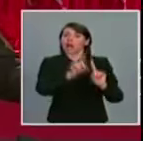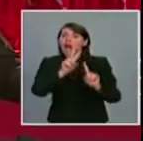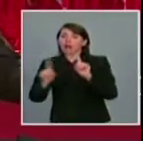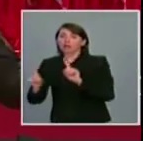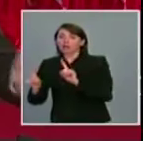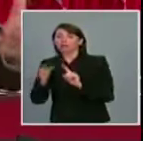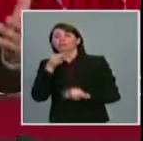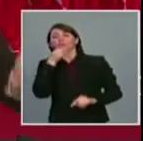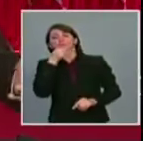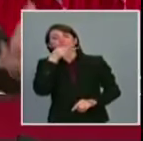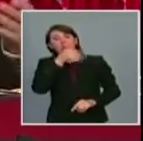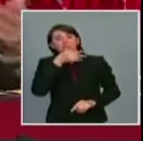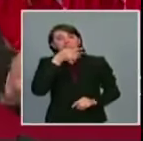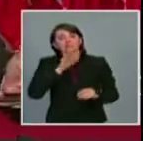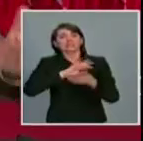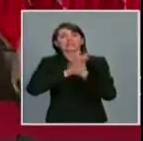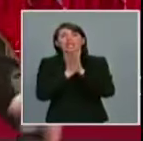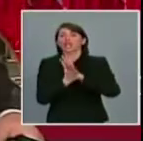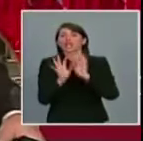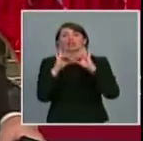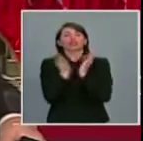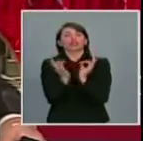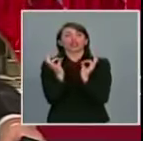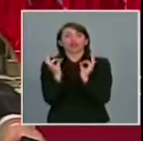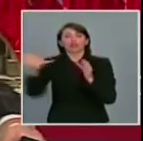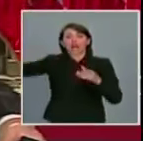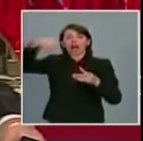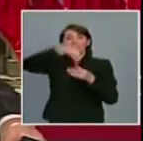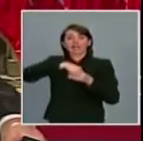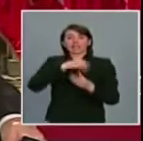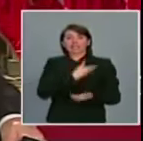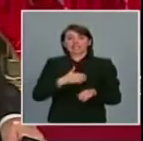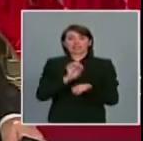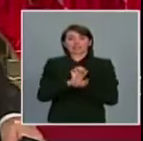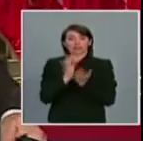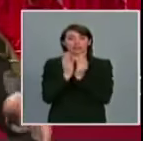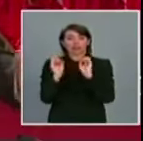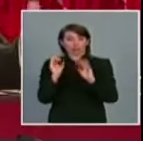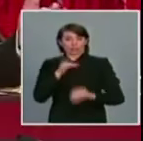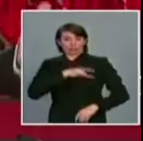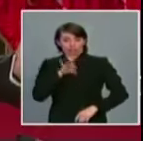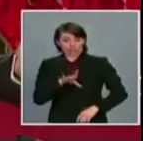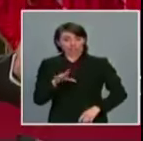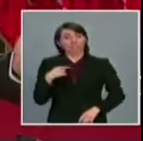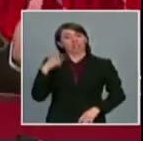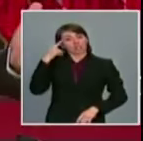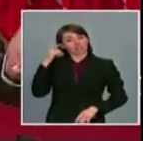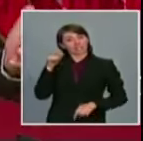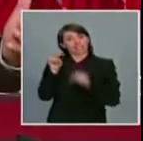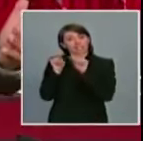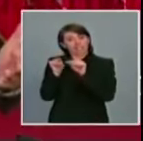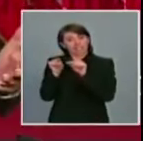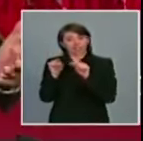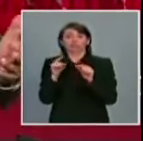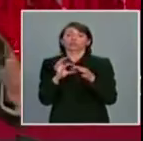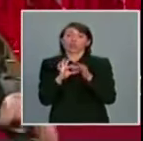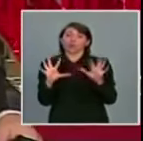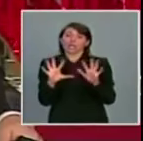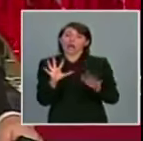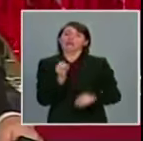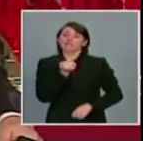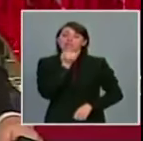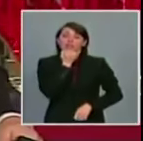abogan por una total estatización de la educación en Chile. Creo que ello constituye un grave